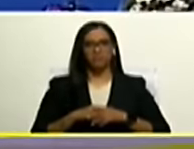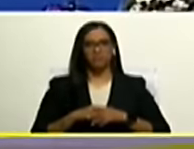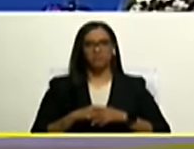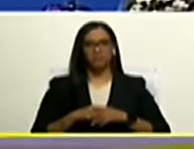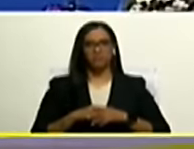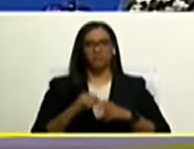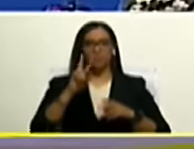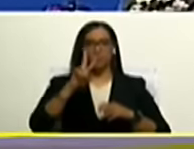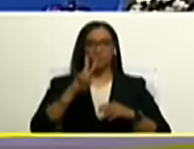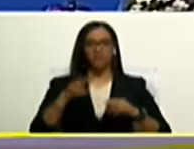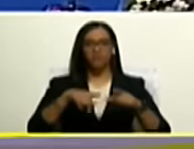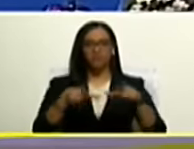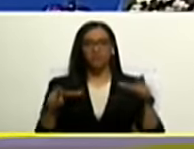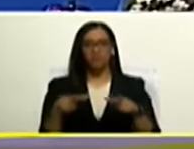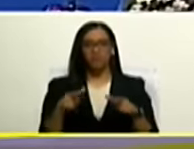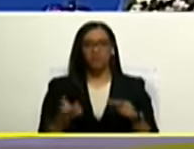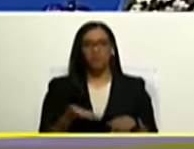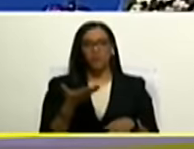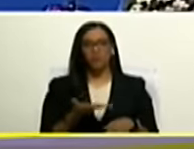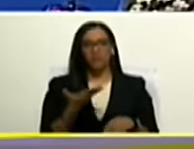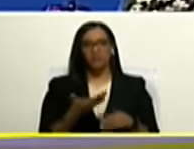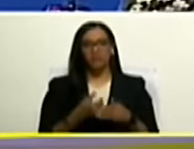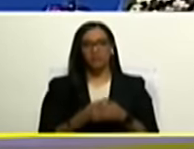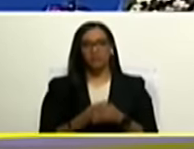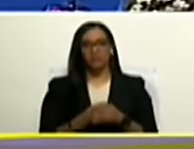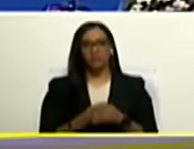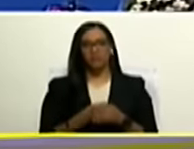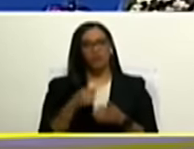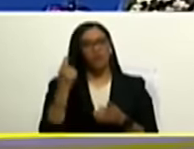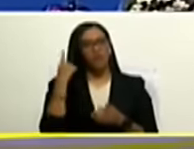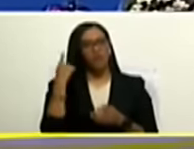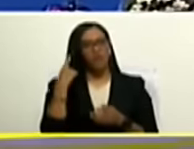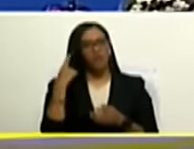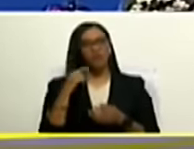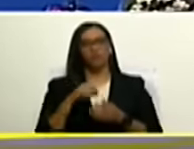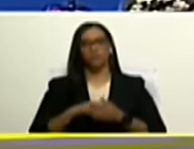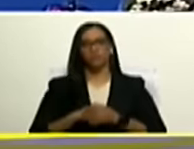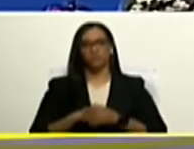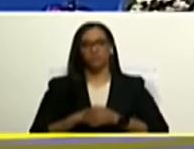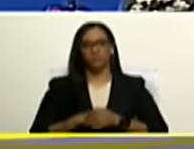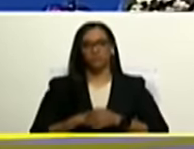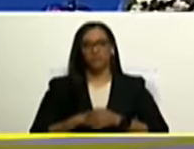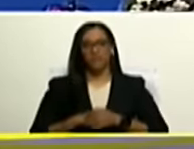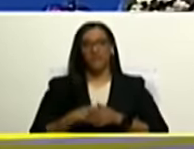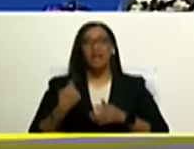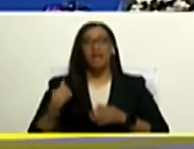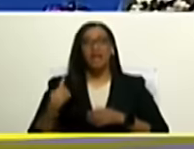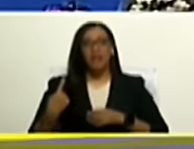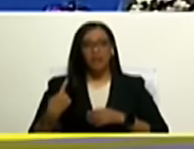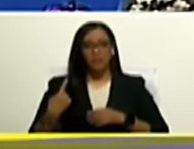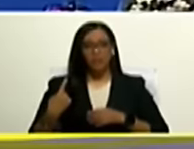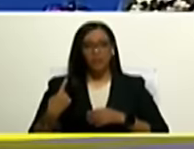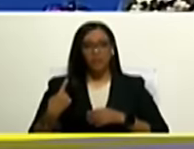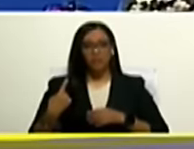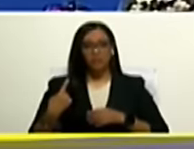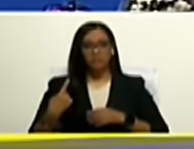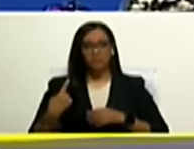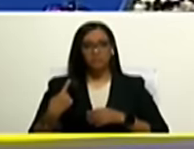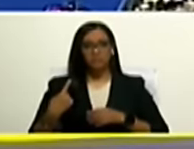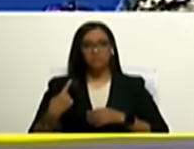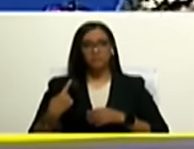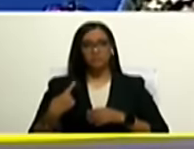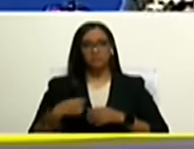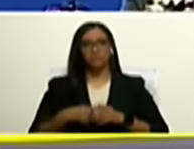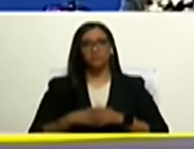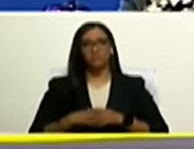Por dos razones fundamentales, oído con estas dos razones. La primera razón, desgajar,